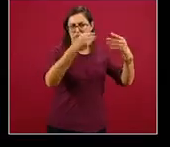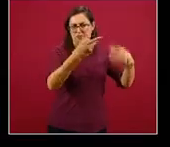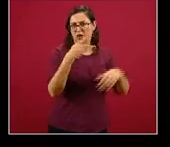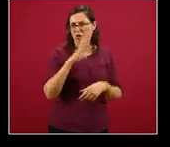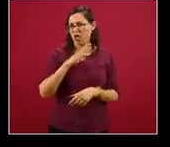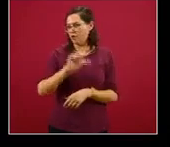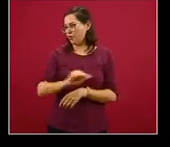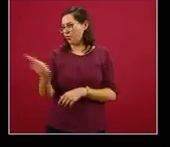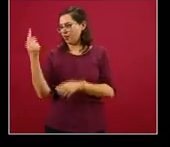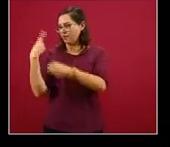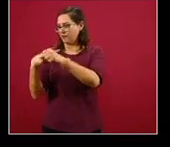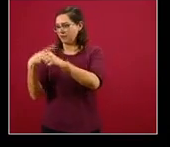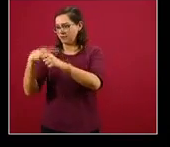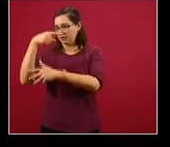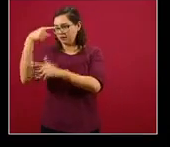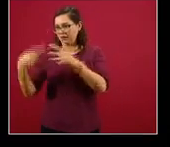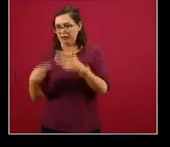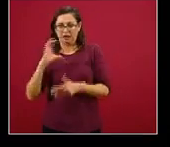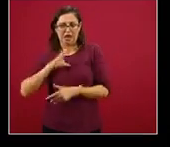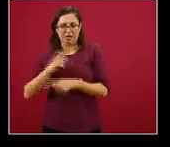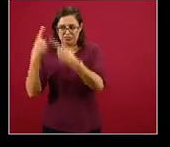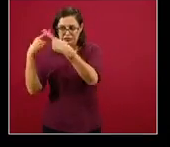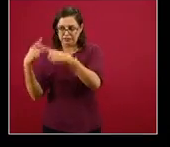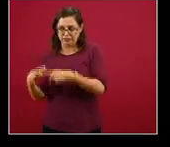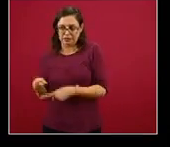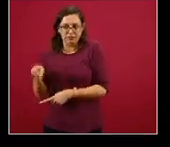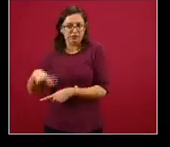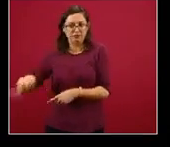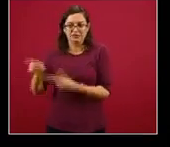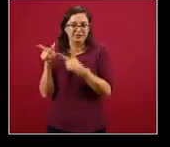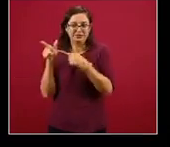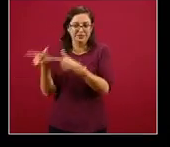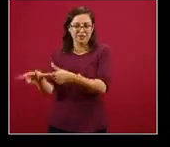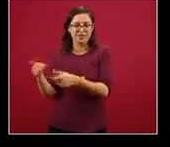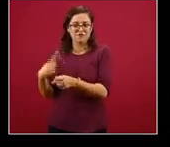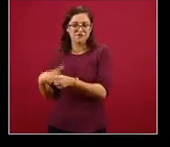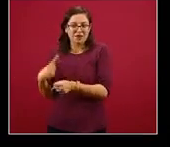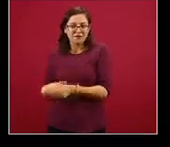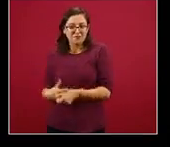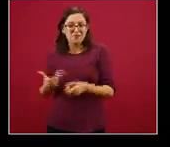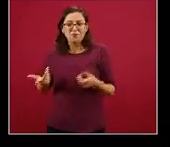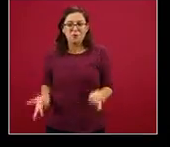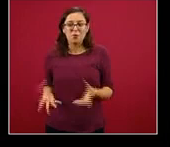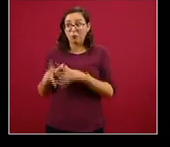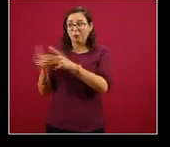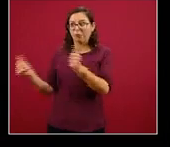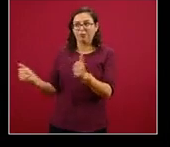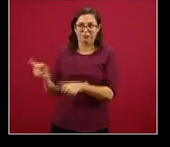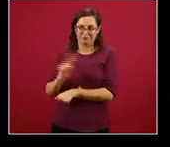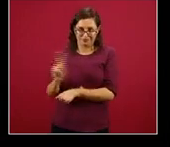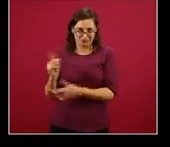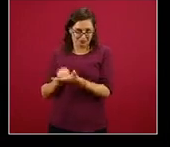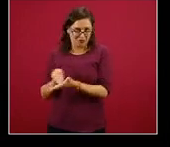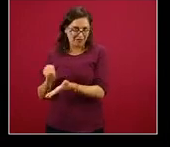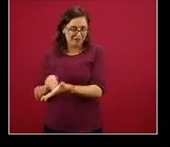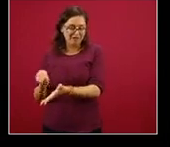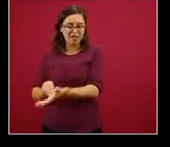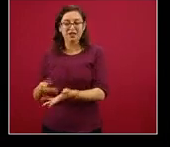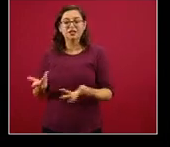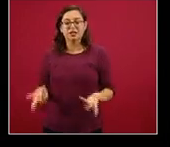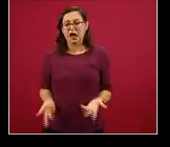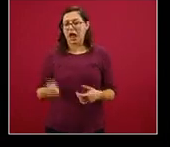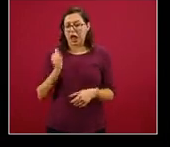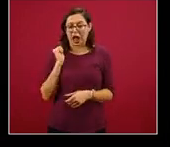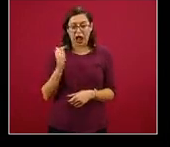todo esto que se presentan de forma natural, que ahí siguen, o sea, no se fue, esas enfermedades no se fueron, ahí siguen en la población. ¿Se